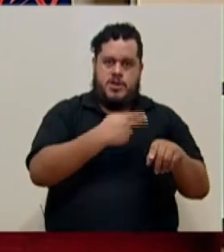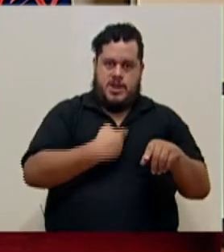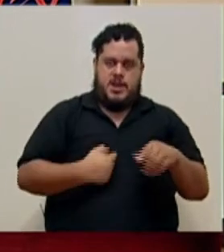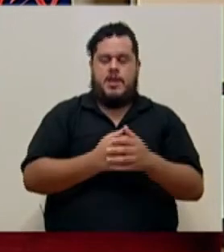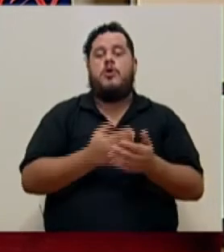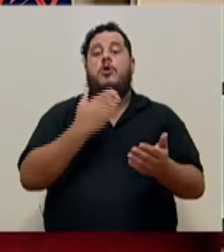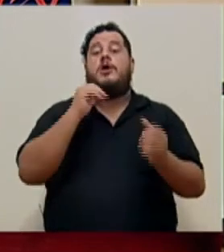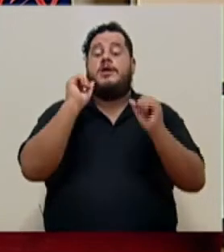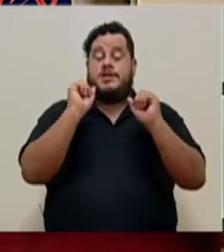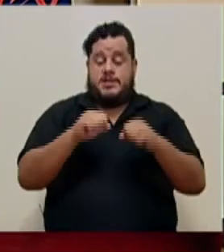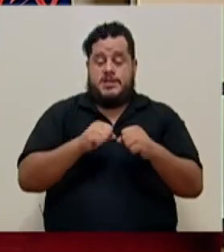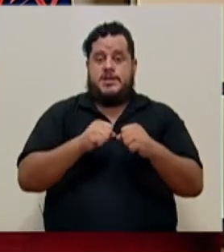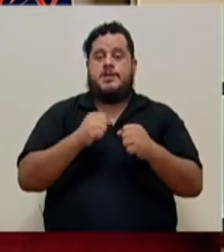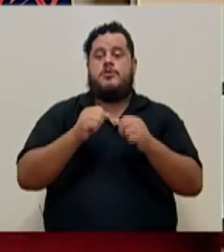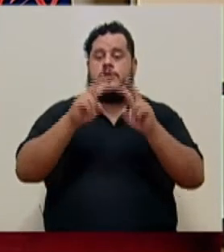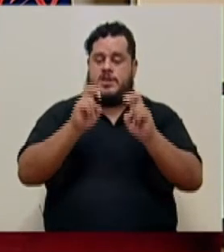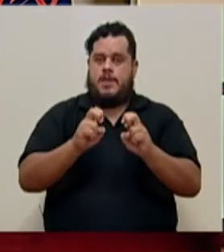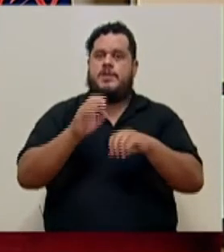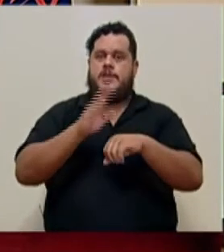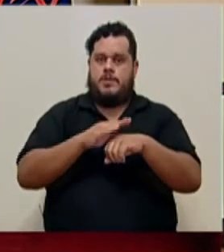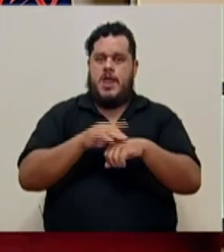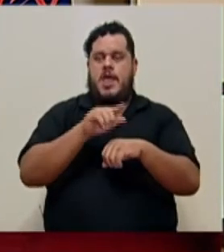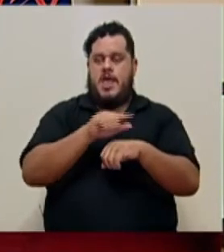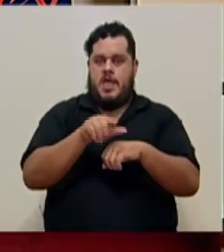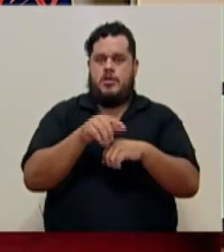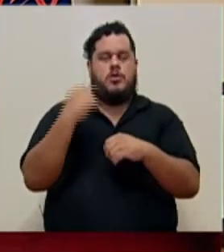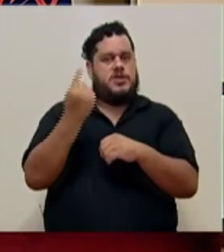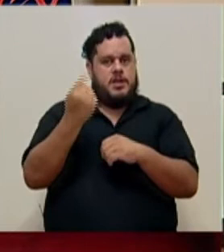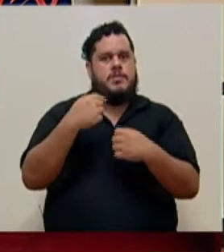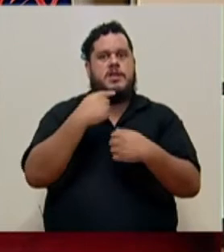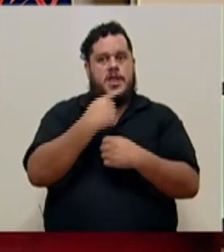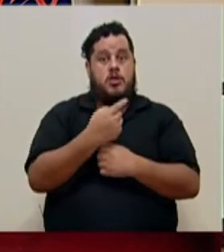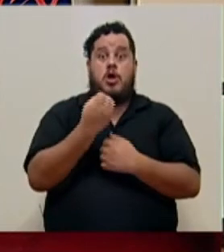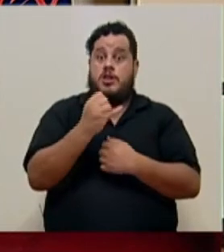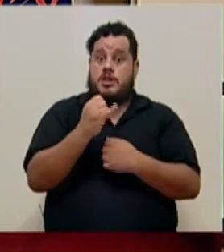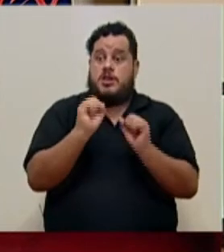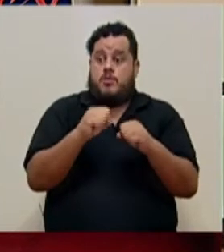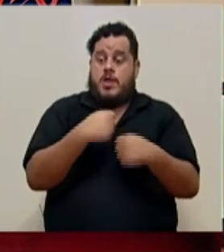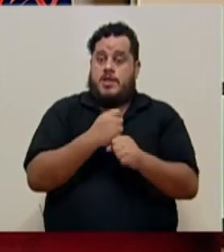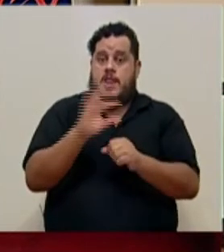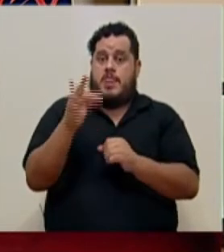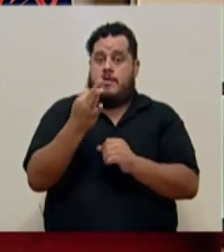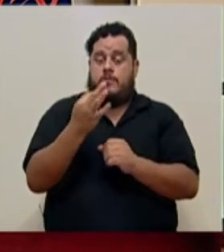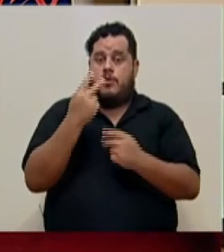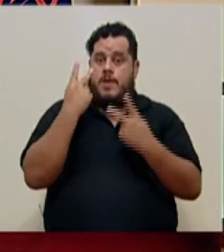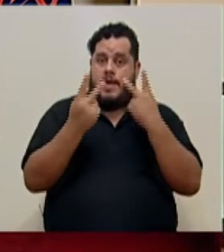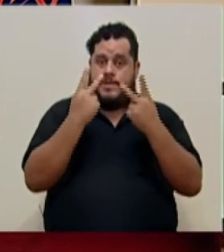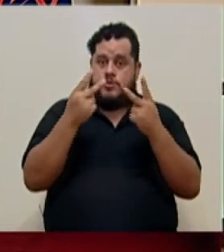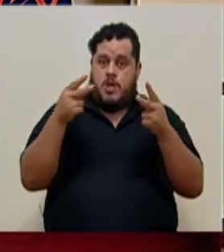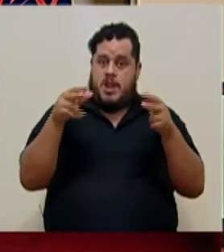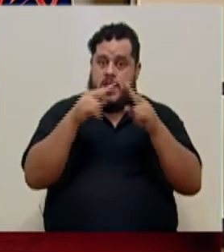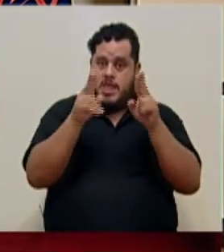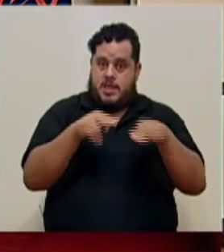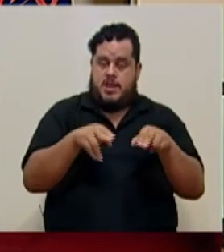Los exámenes sí se van a permitir, porque imagínense que eso ya sería, siempre se ha dicho, si se puede hacer de forma virtual, pues enhorabuena. Si ya definitivamente